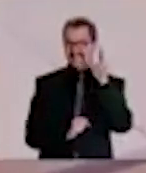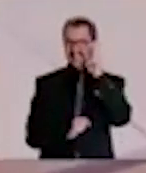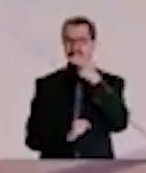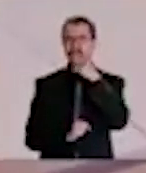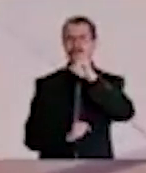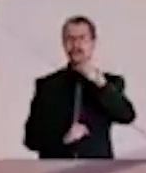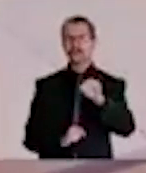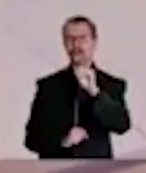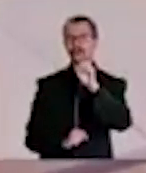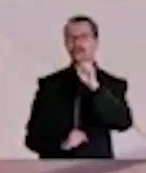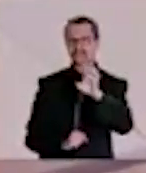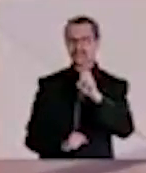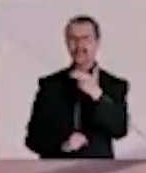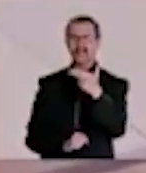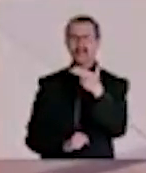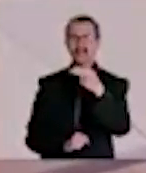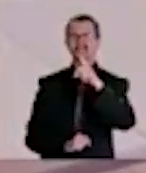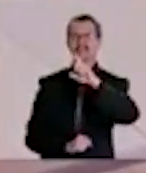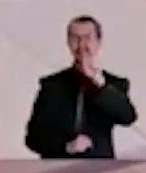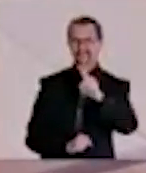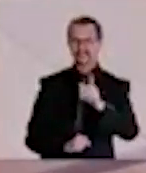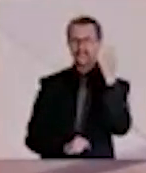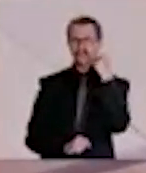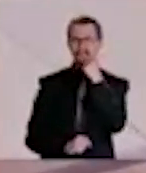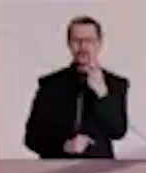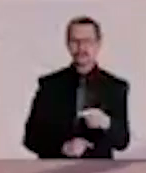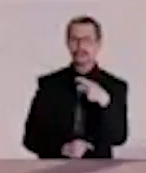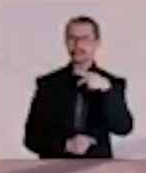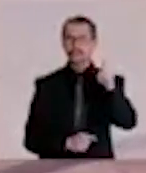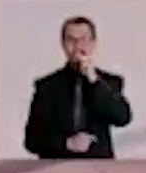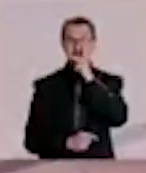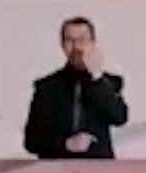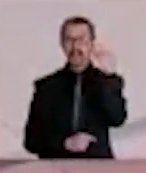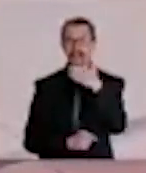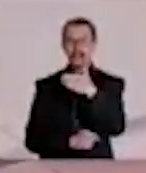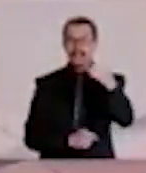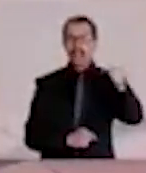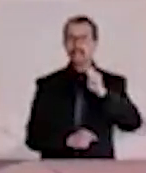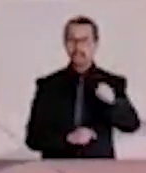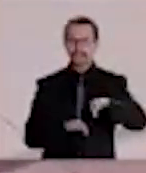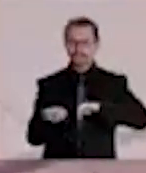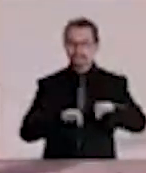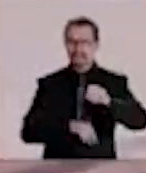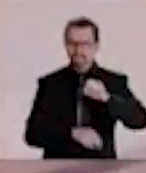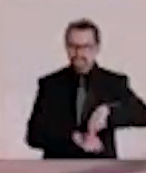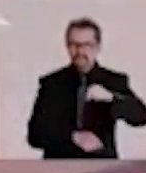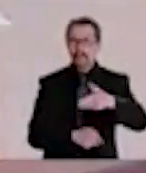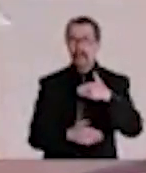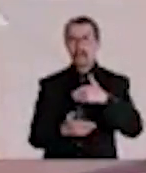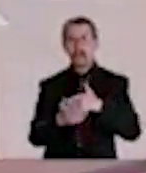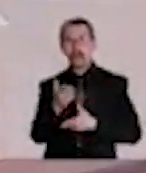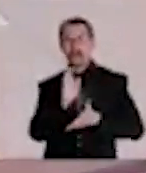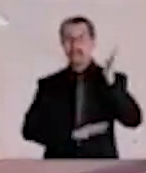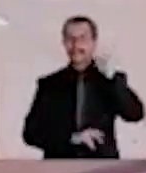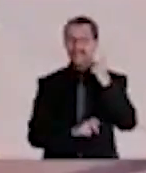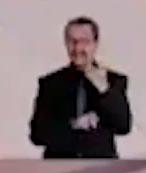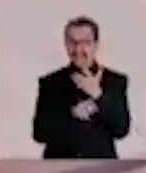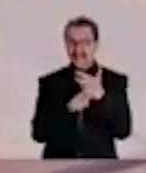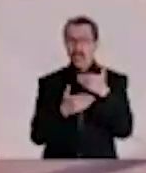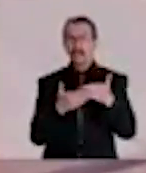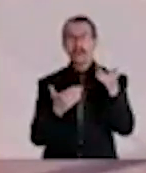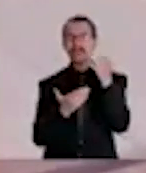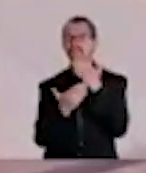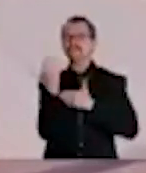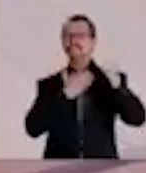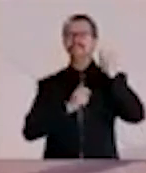se convirtió en astronauta y hoy es un mexicano que está orgulloso de su país que vive en